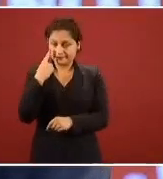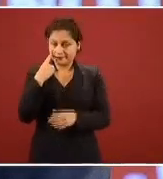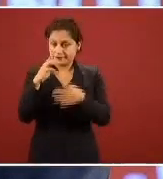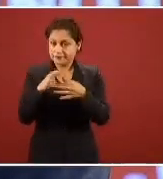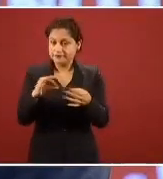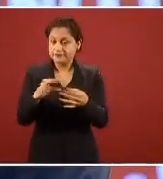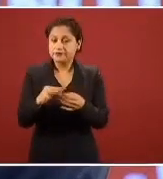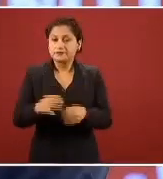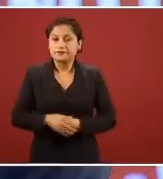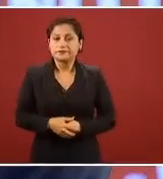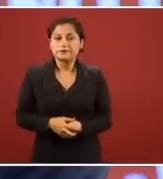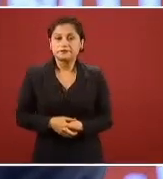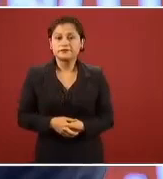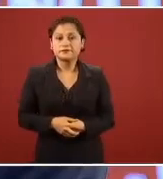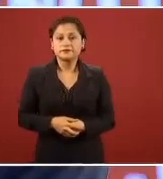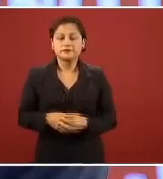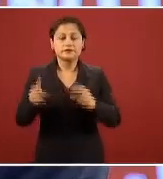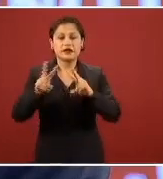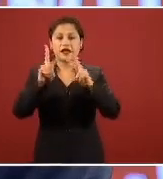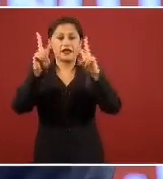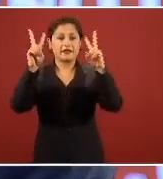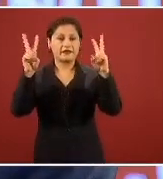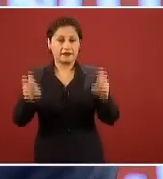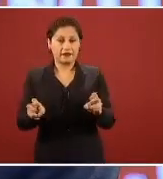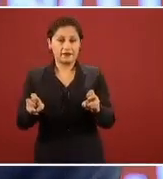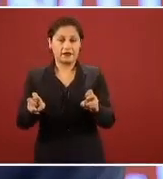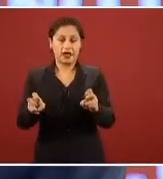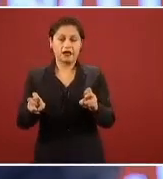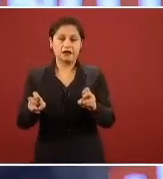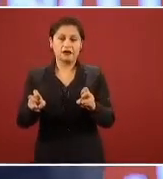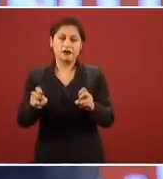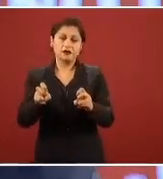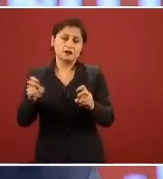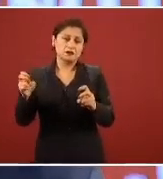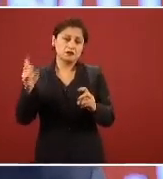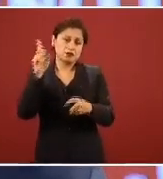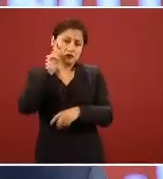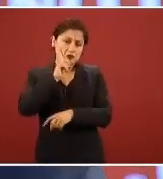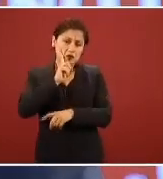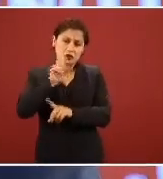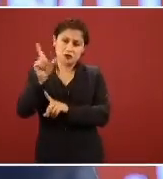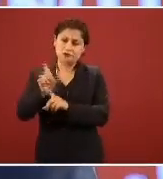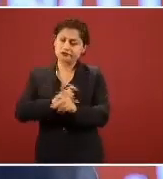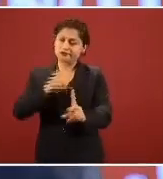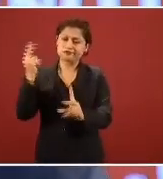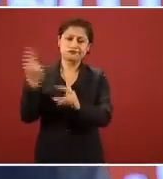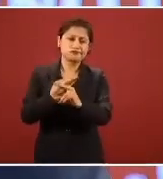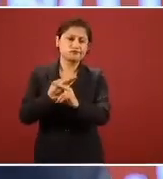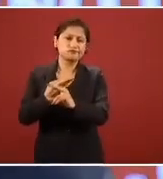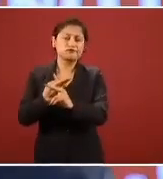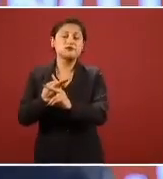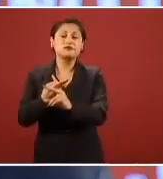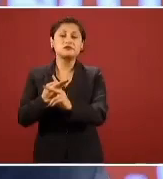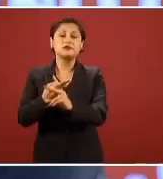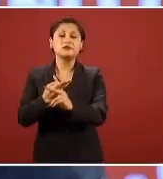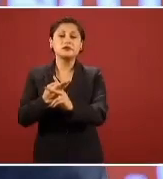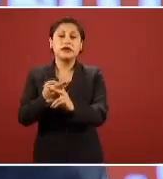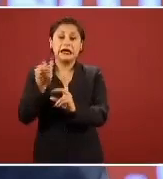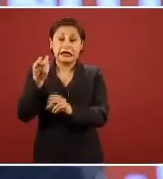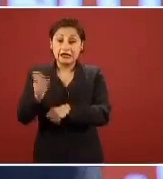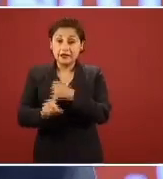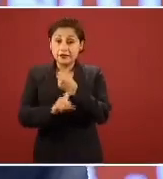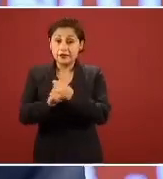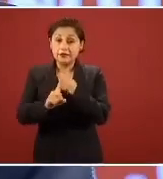el caso del feminicidio, in the case of feminicide, nos interesa enfrentarlo. It interests us